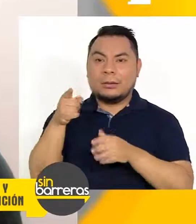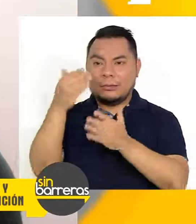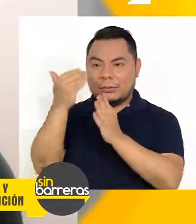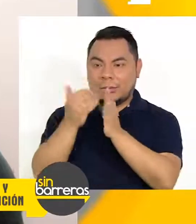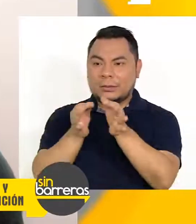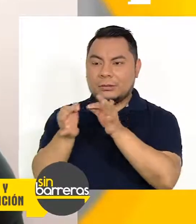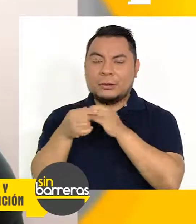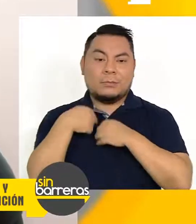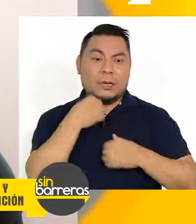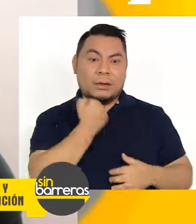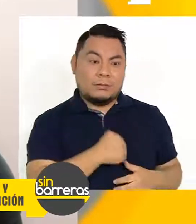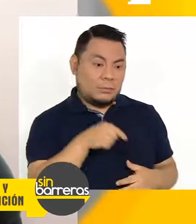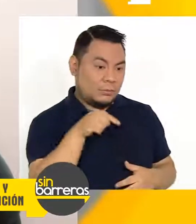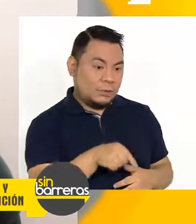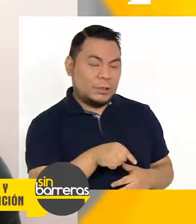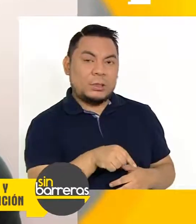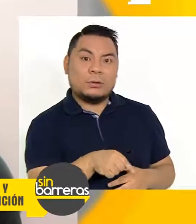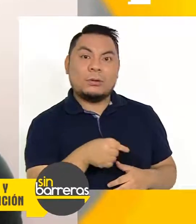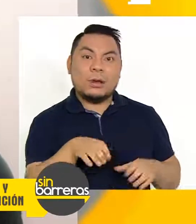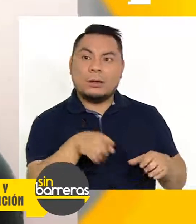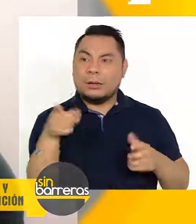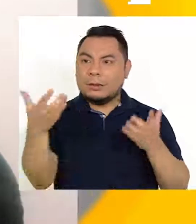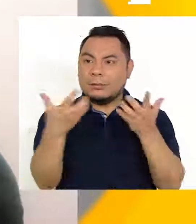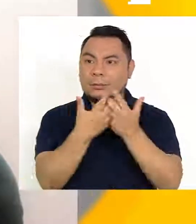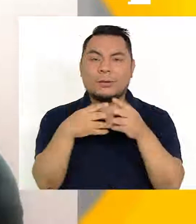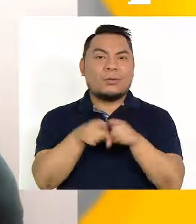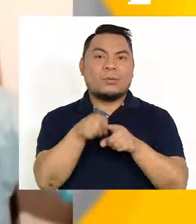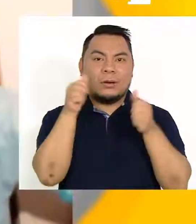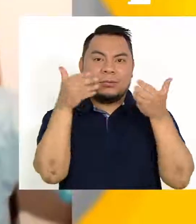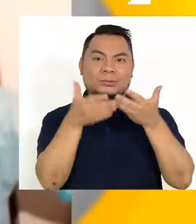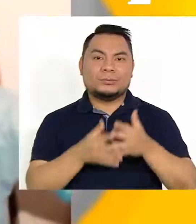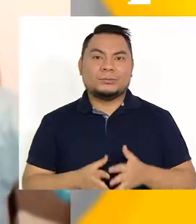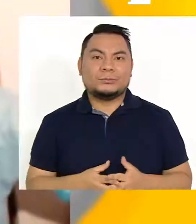que hacían validar que él tenía autismo.